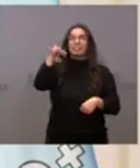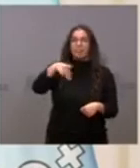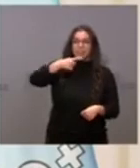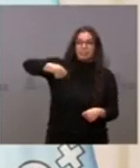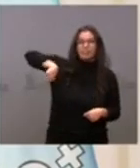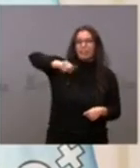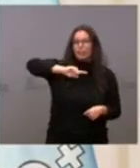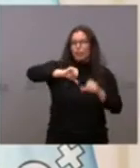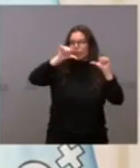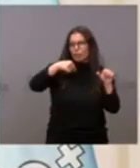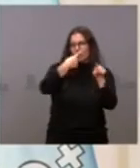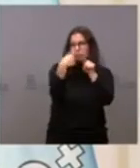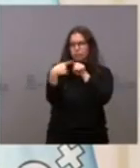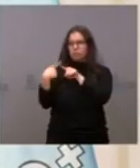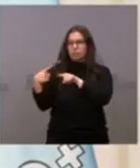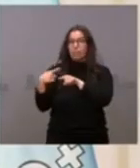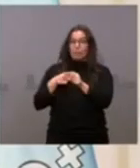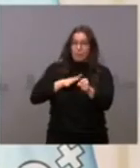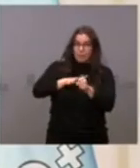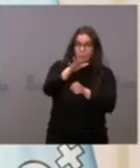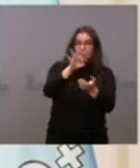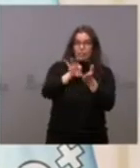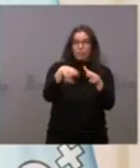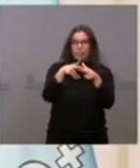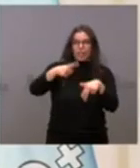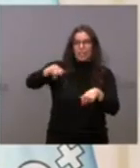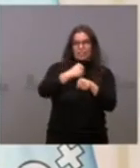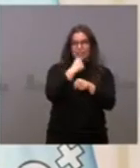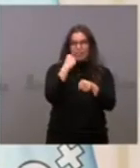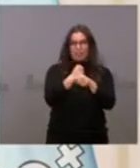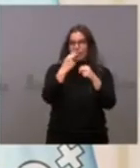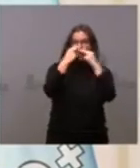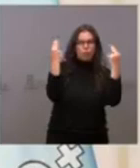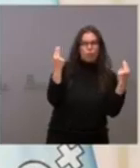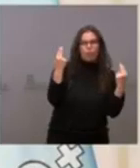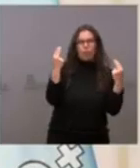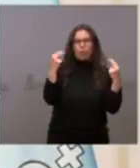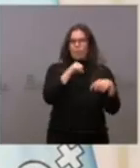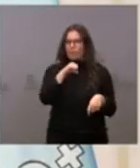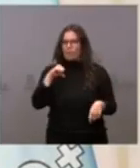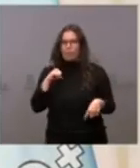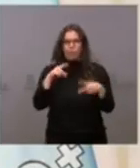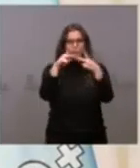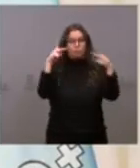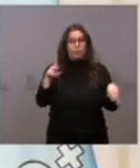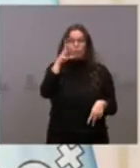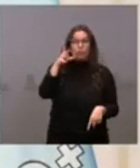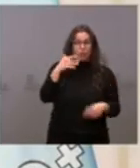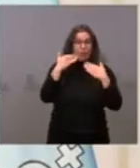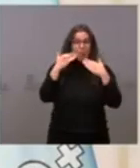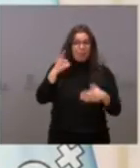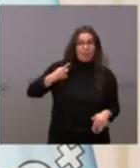una manera u otra, trabajan en el ámbito de los servicios sociales, en el ámbito público, en el ámbito privado, porque son,